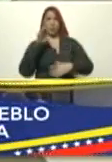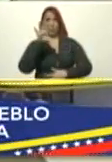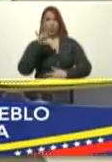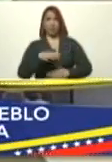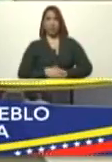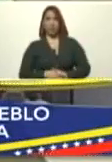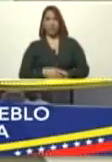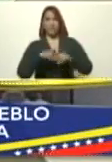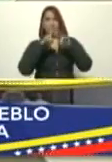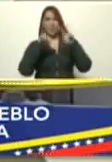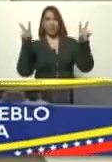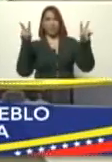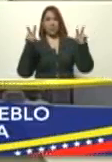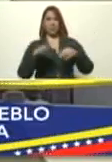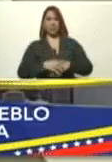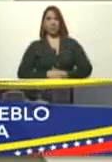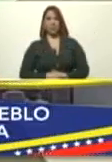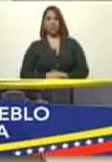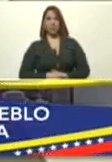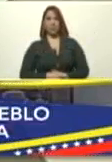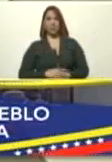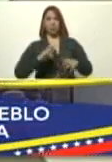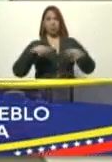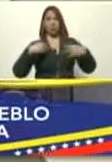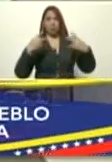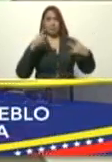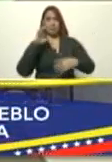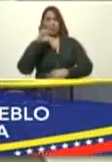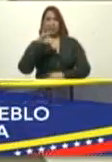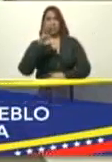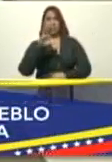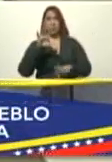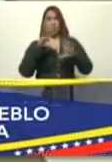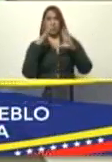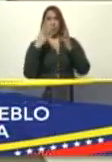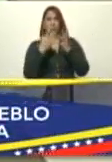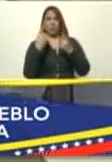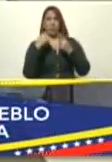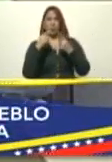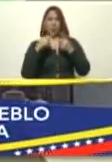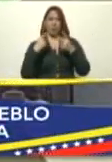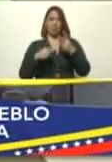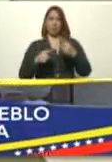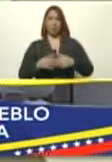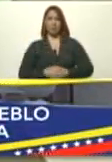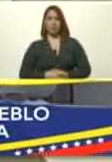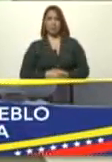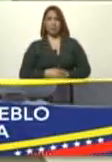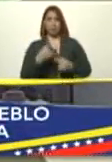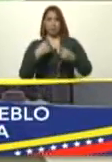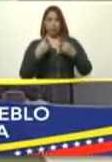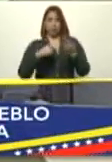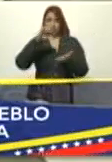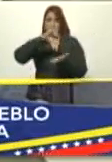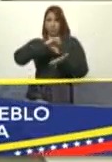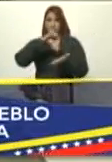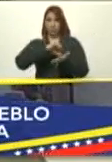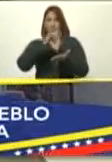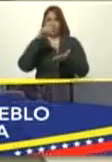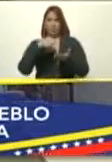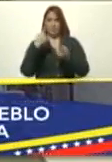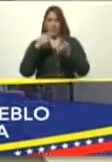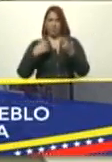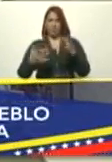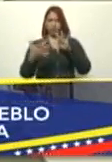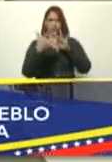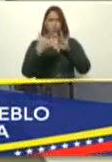de paz, como nueva potencia del mundo pluripolar, multicéntrico, multipolar, como